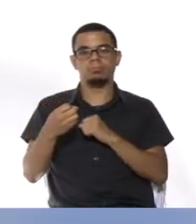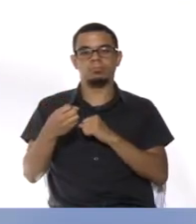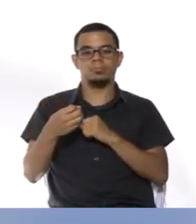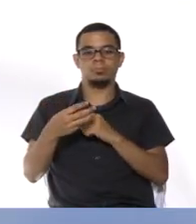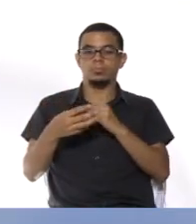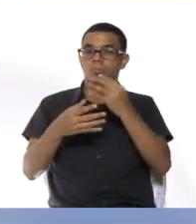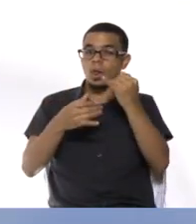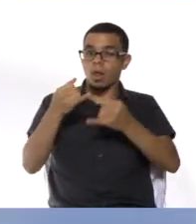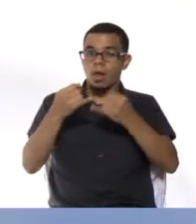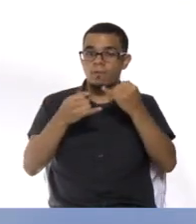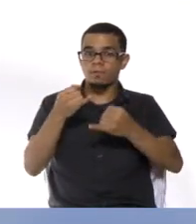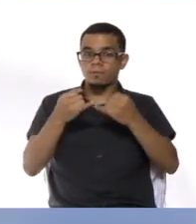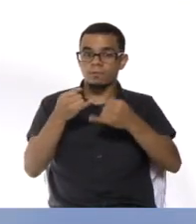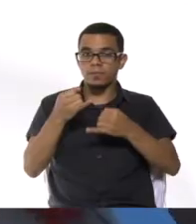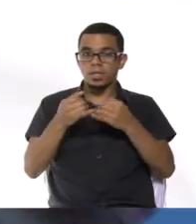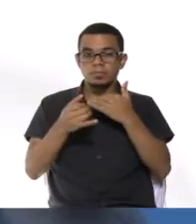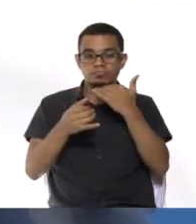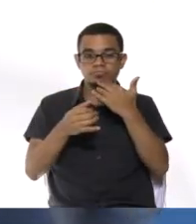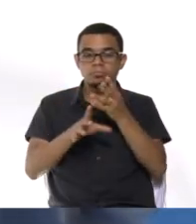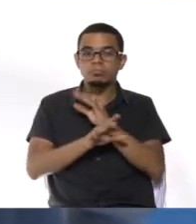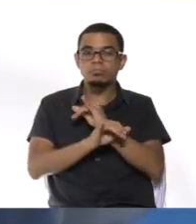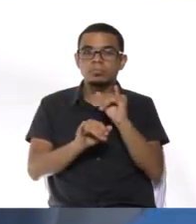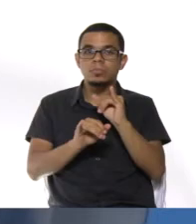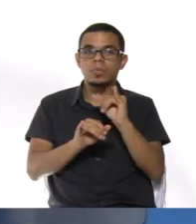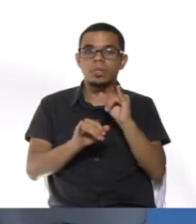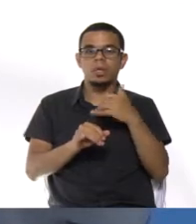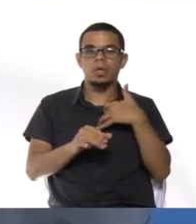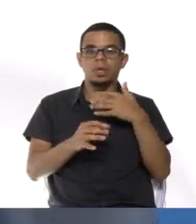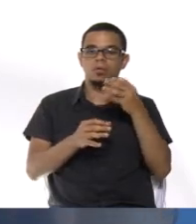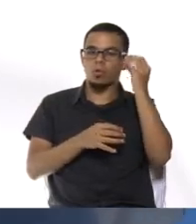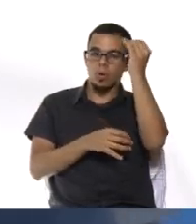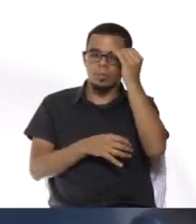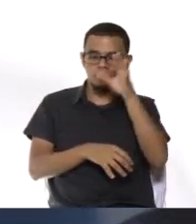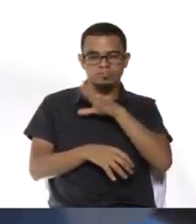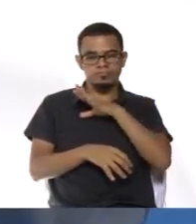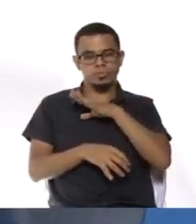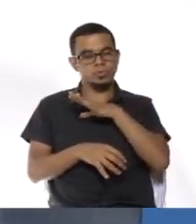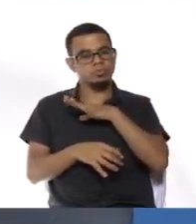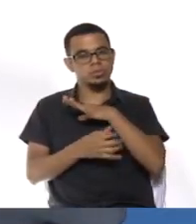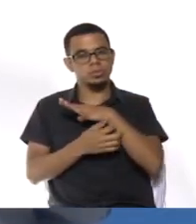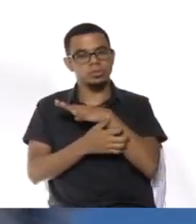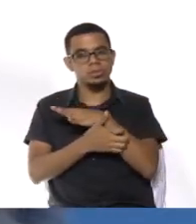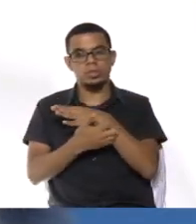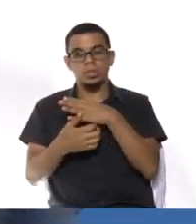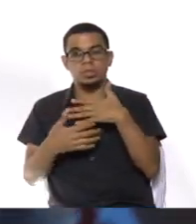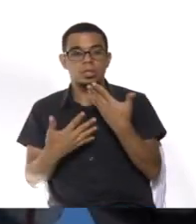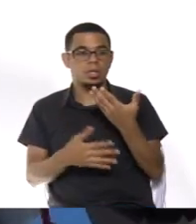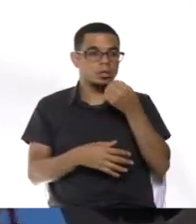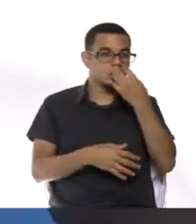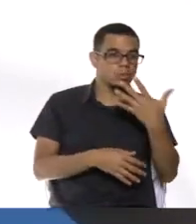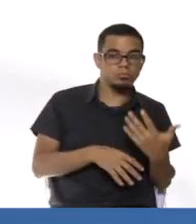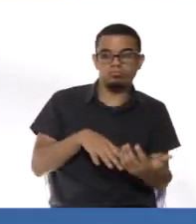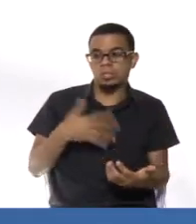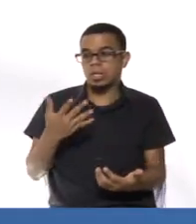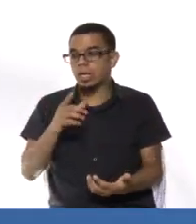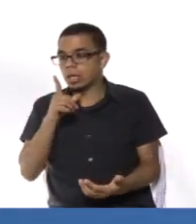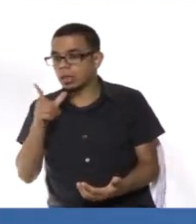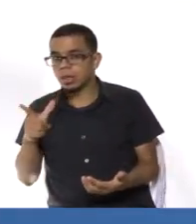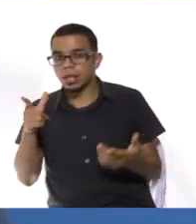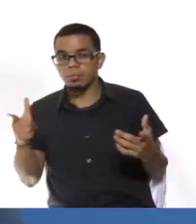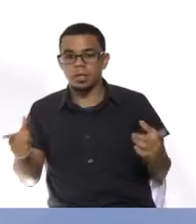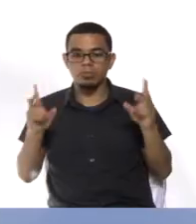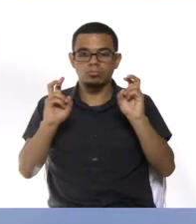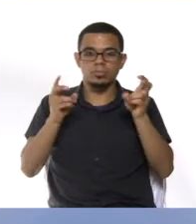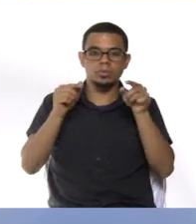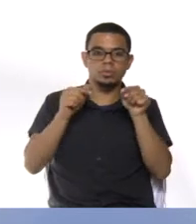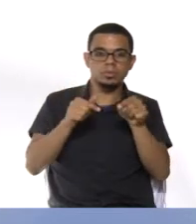podemos hablar al final, es como una conclusión, una importancia, ventajas de todo el tema. Entonces lleva